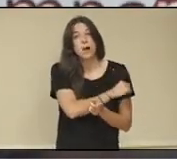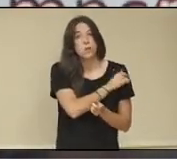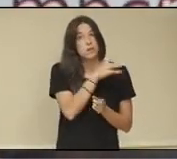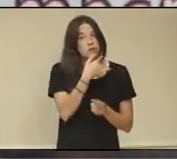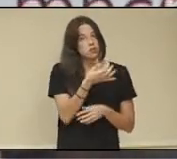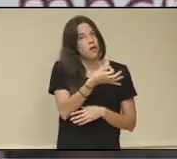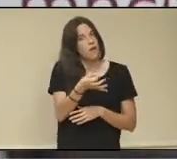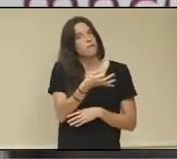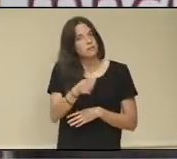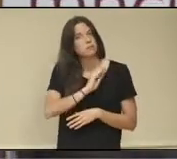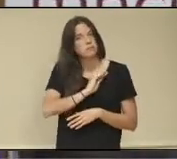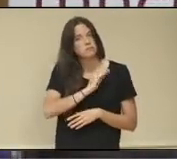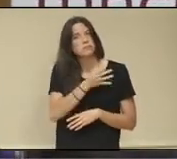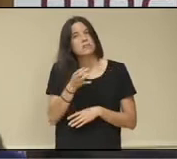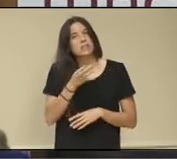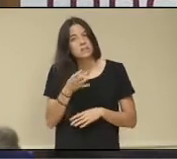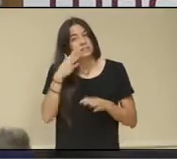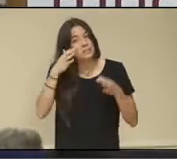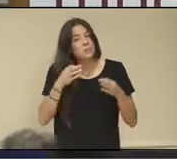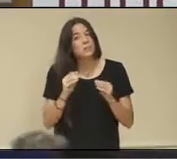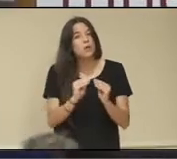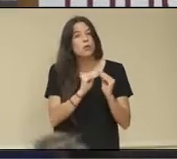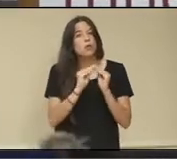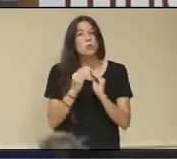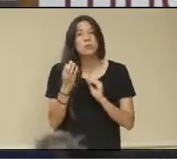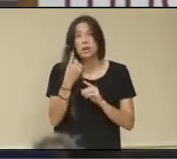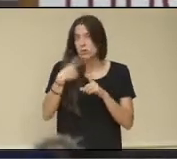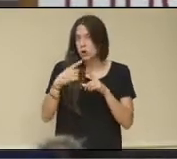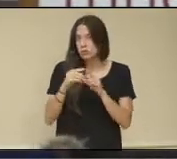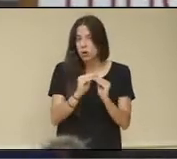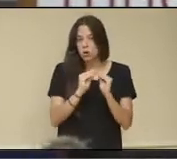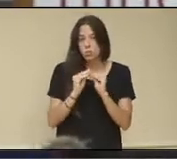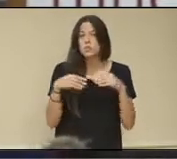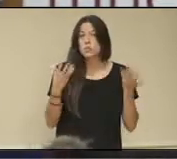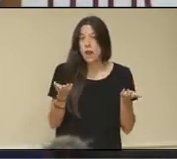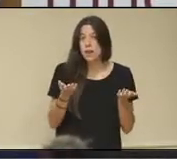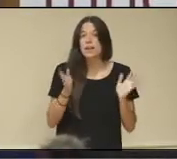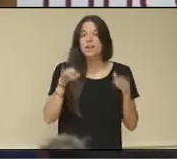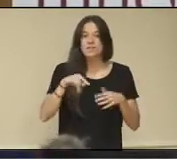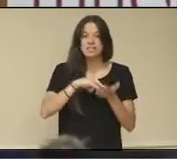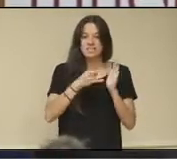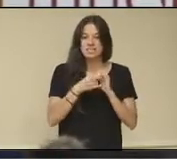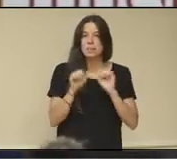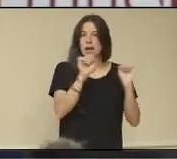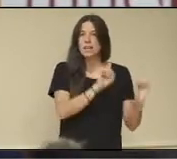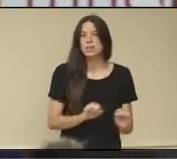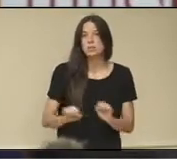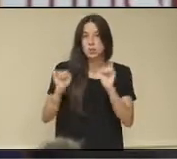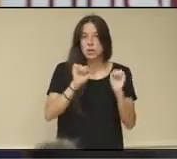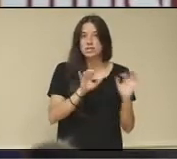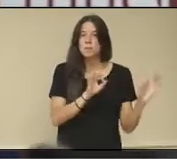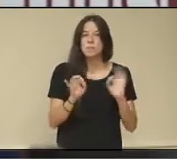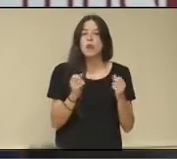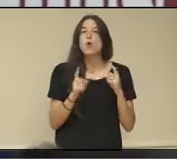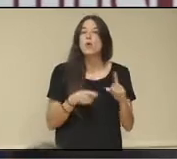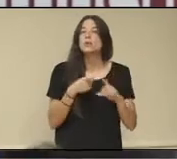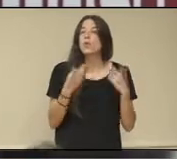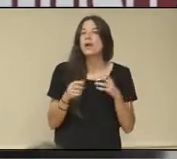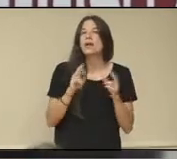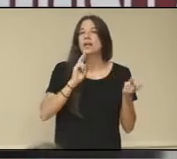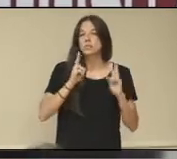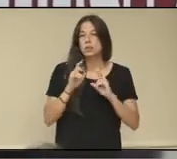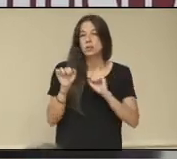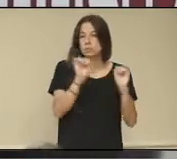efectivas tienen en común el preparar a nuestro sistema inmune para responder frente a la infección y